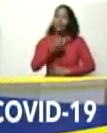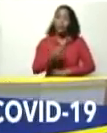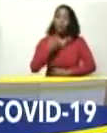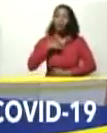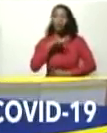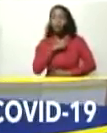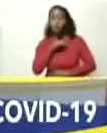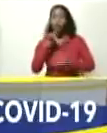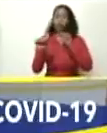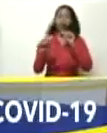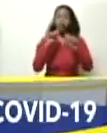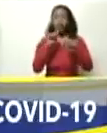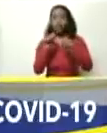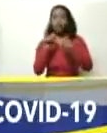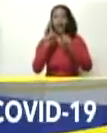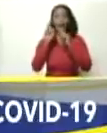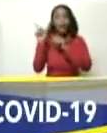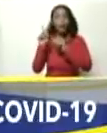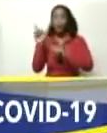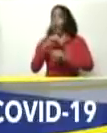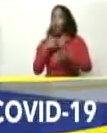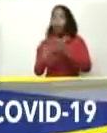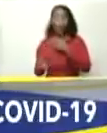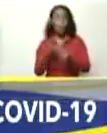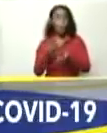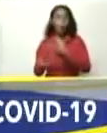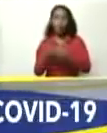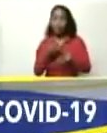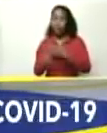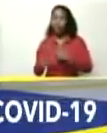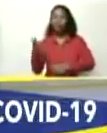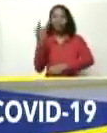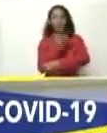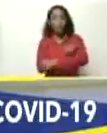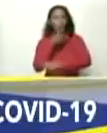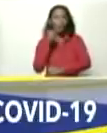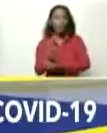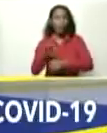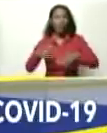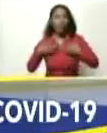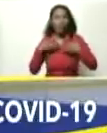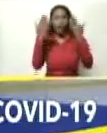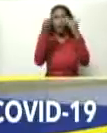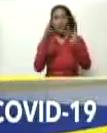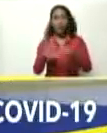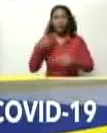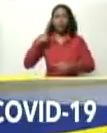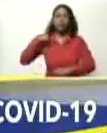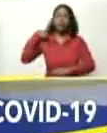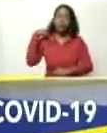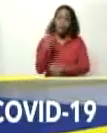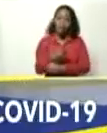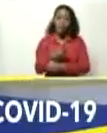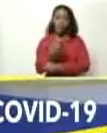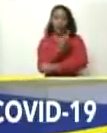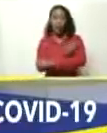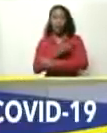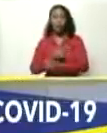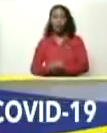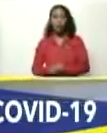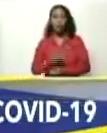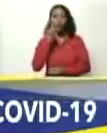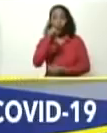nosotros una bebida, una cosa, eso no lo impide. Para disfrutar la Navidad, te debes vacunar.